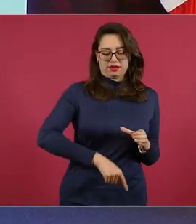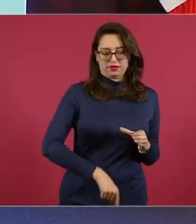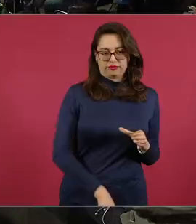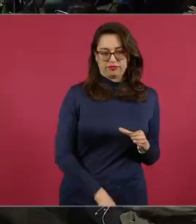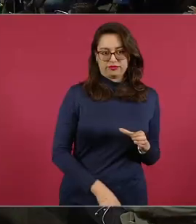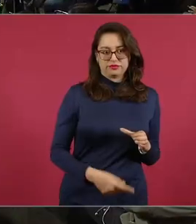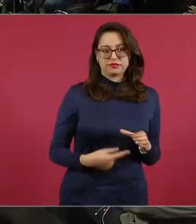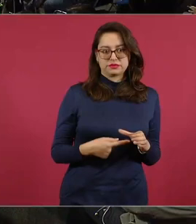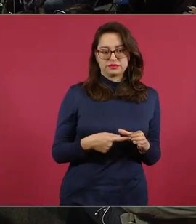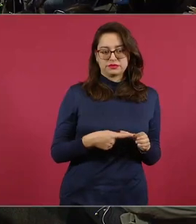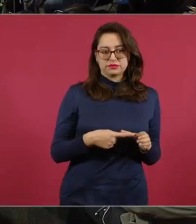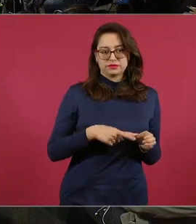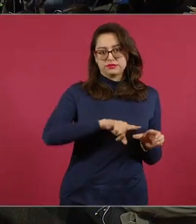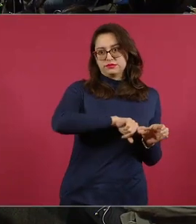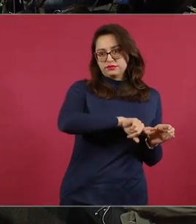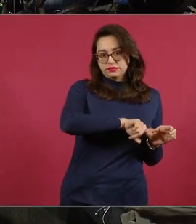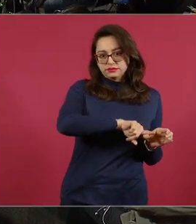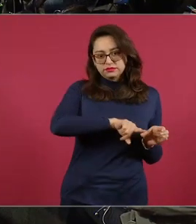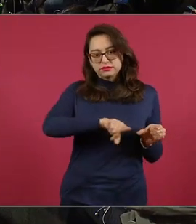no hay agua.